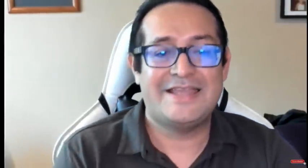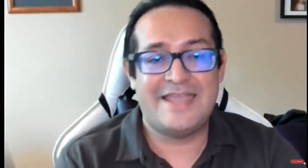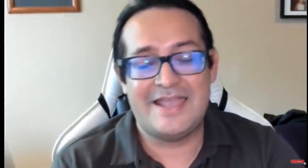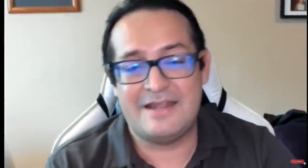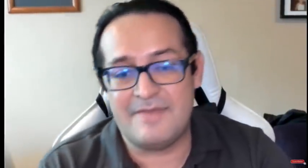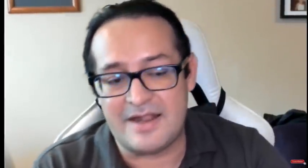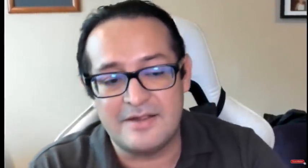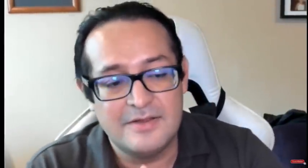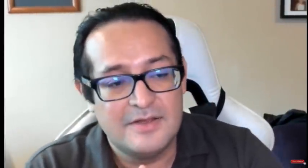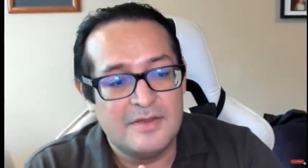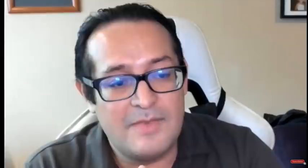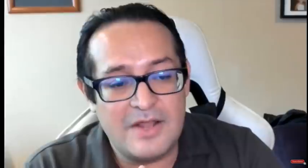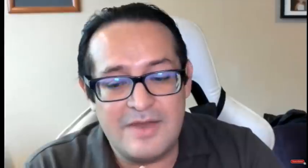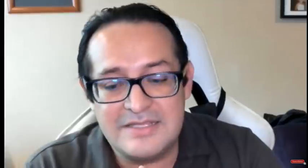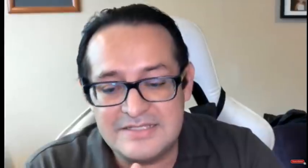que era embarrar bueno antes seguir